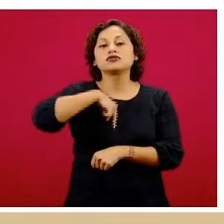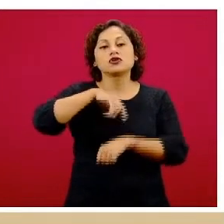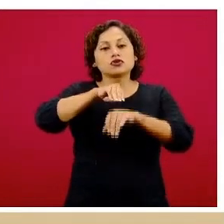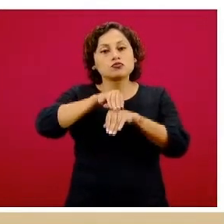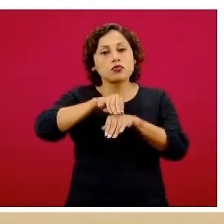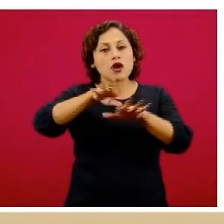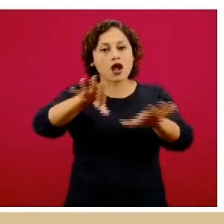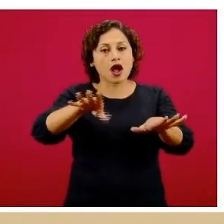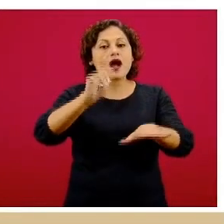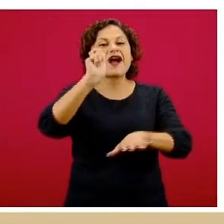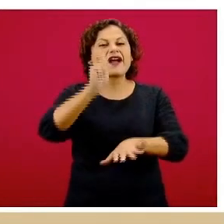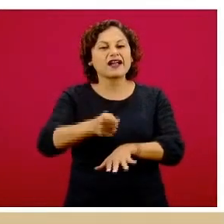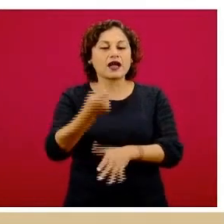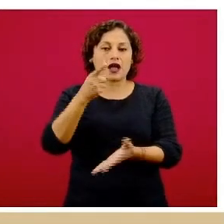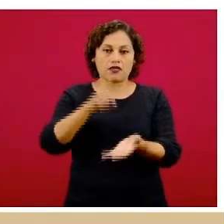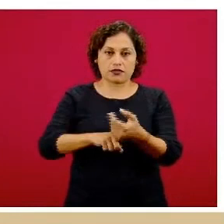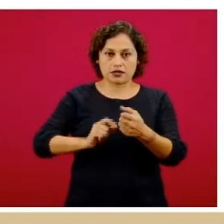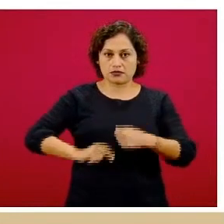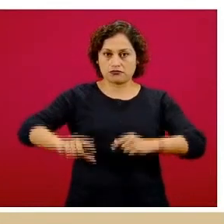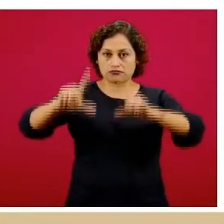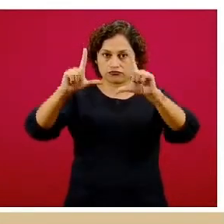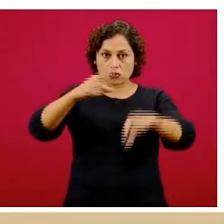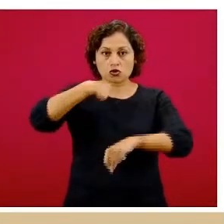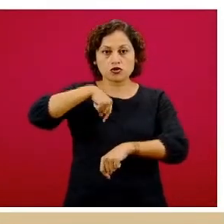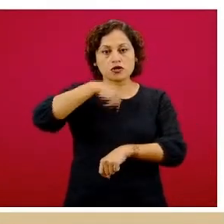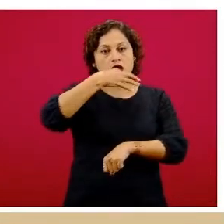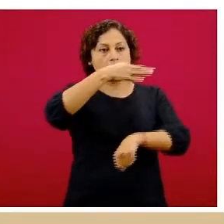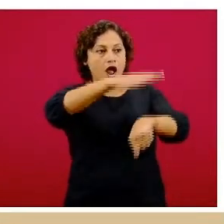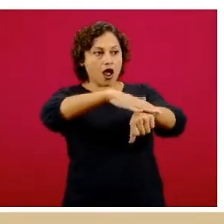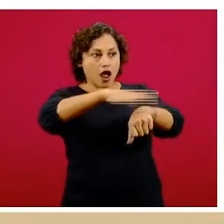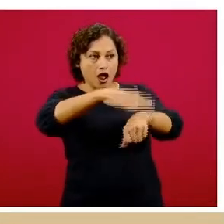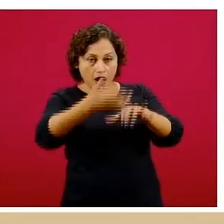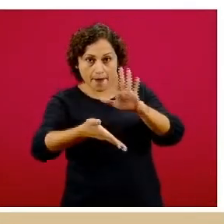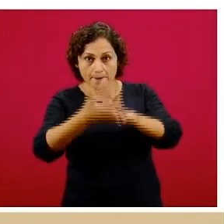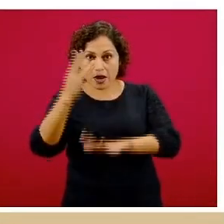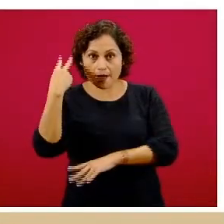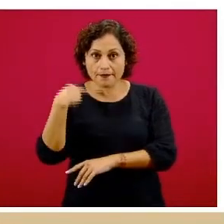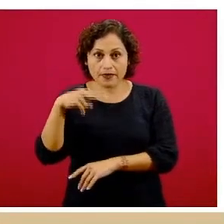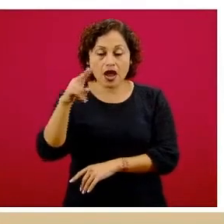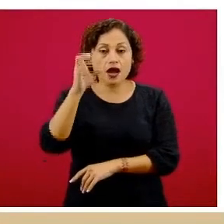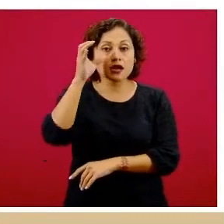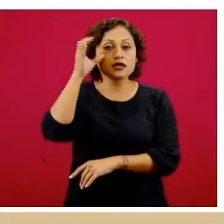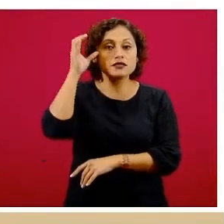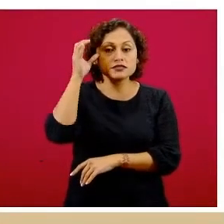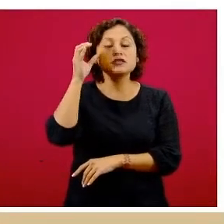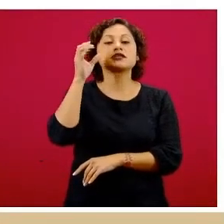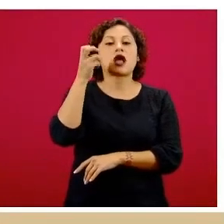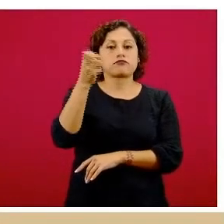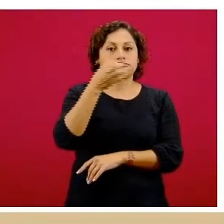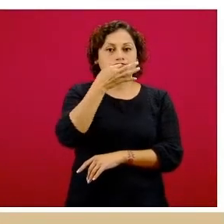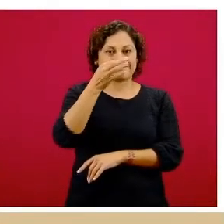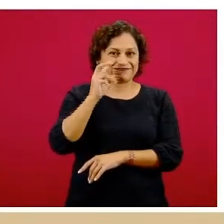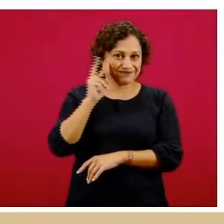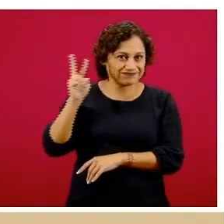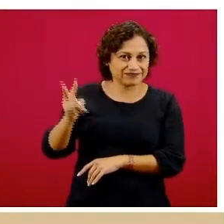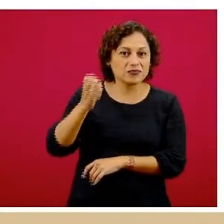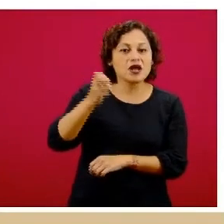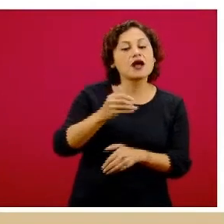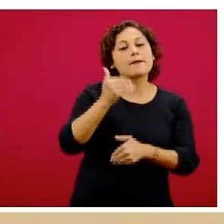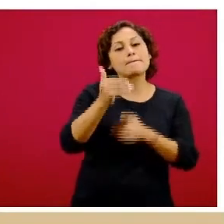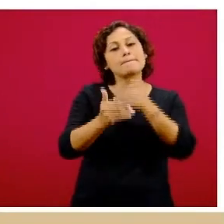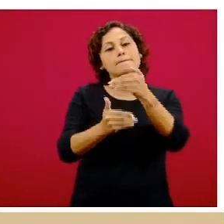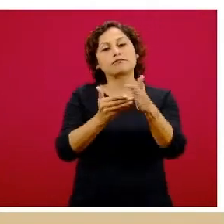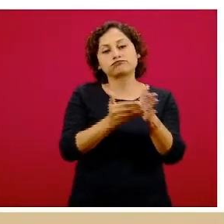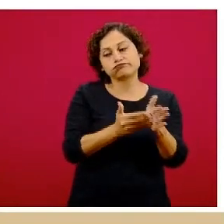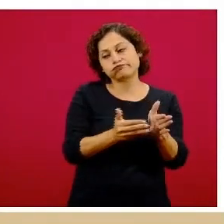nuestra unidad este aviso preventivo de viaje, que fue evolucionando en diferentes avisos conforme